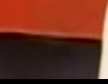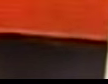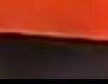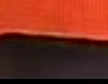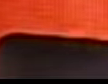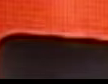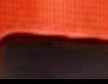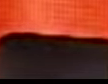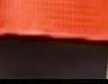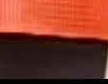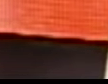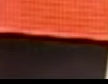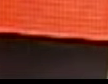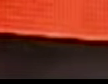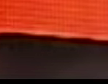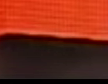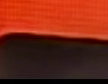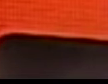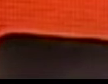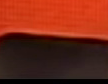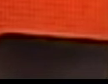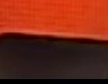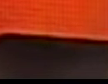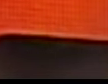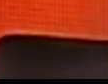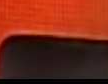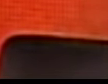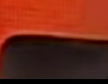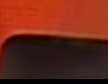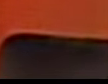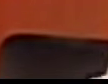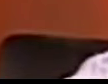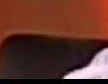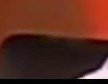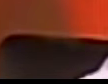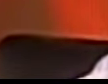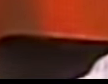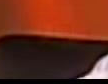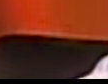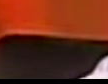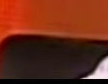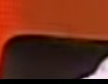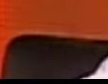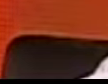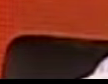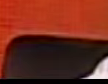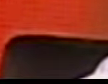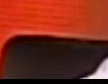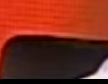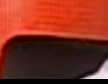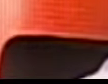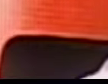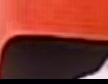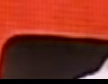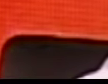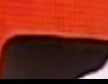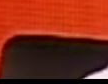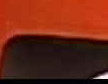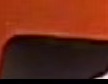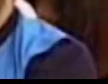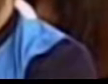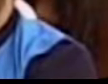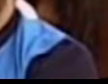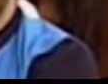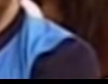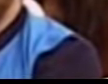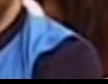nin, shinapas, huyay, chinirka, ñucanchika, kaina, watawan, rikushpaka, chay, shina, tuku y yactapi, ima, rurascata, ricuspaca, isca y chunga, isca